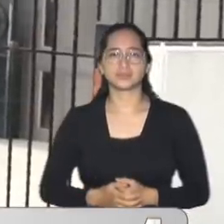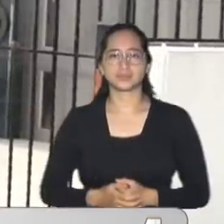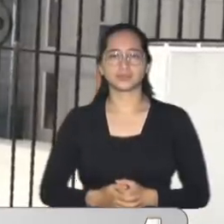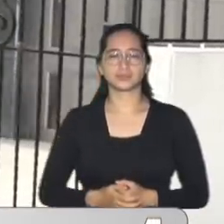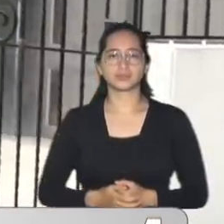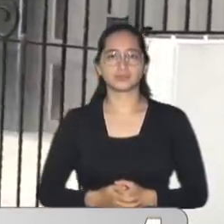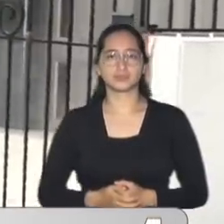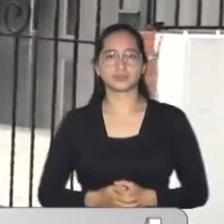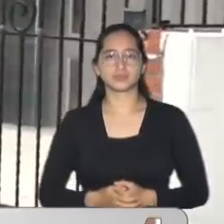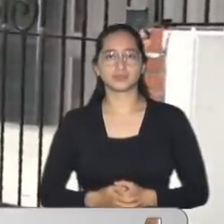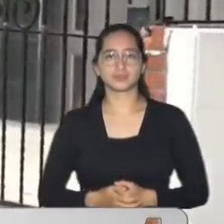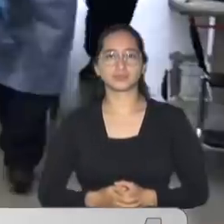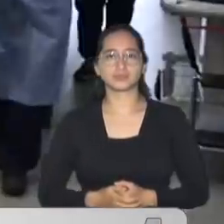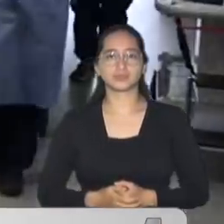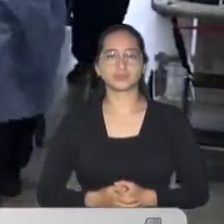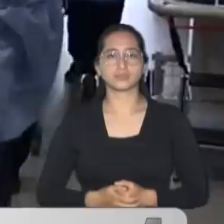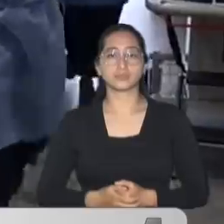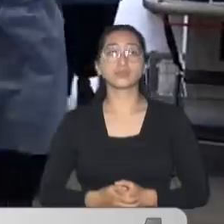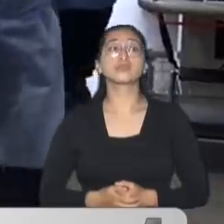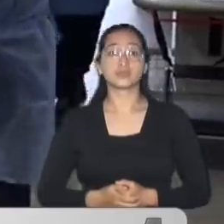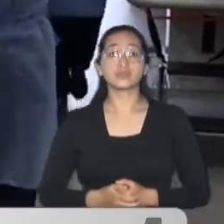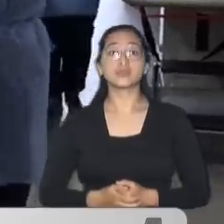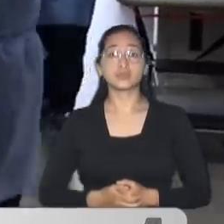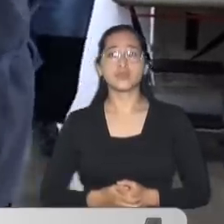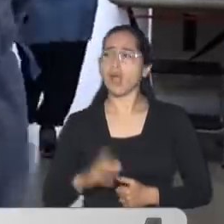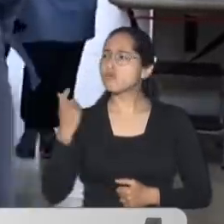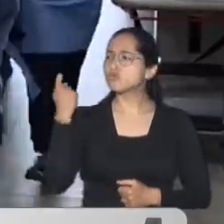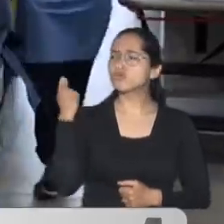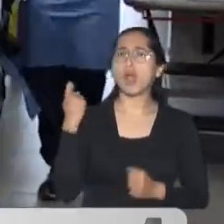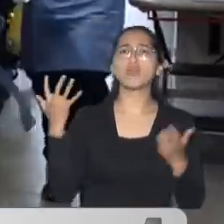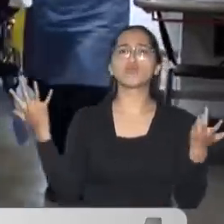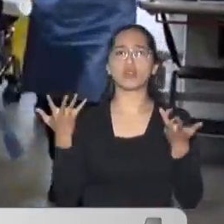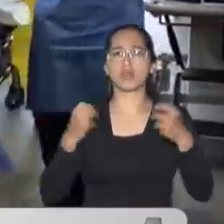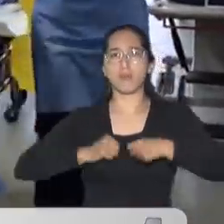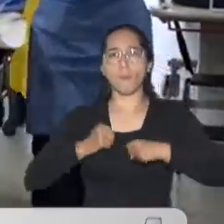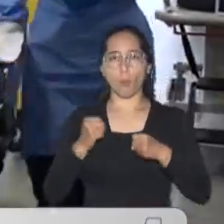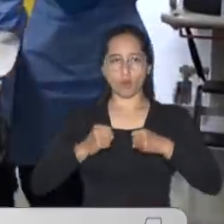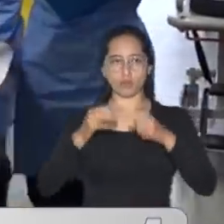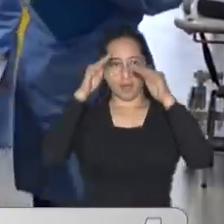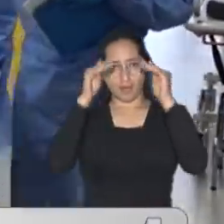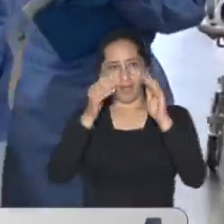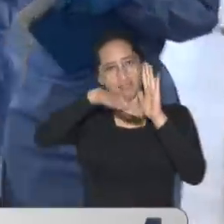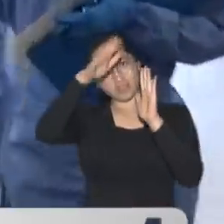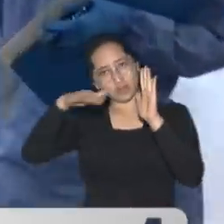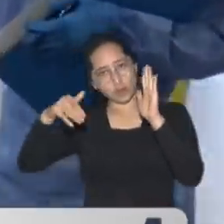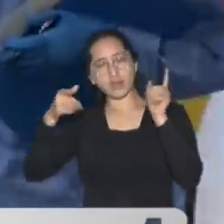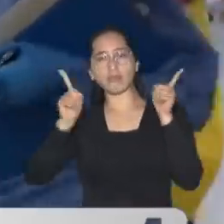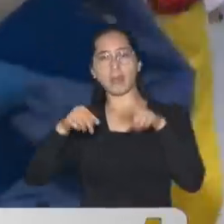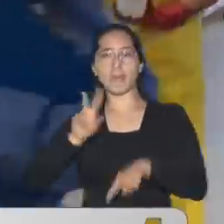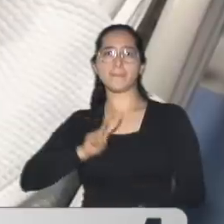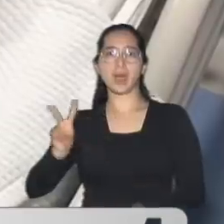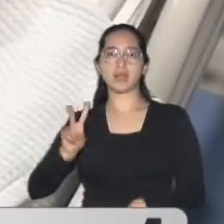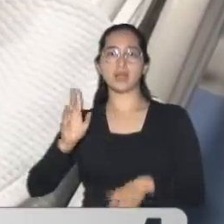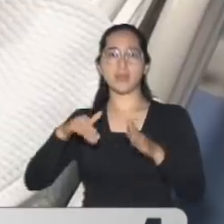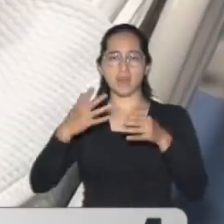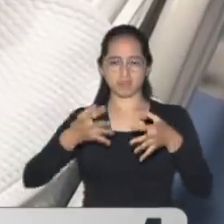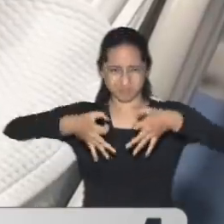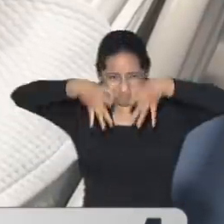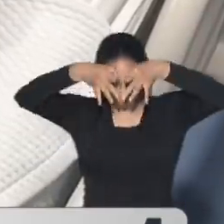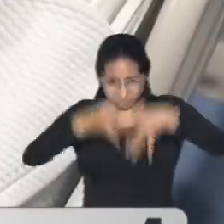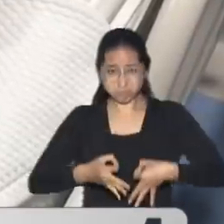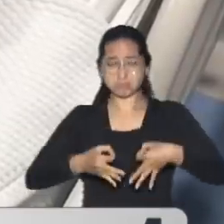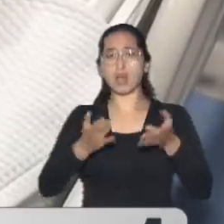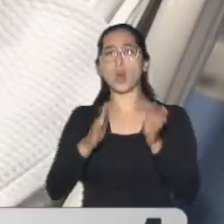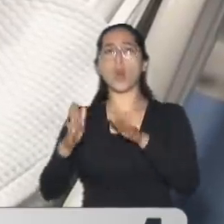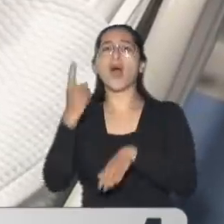1.831.980 contagiados. Los contagios más recientes se presentaron en Bogotá, Antioquia y en el Valle. Las muertes confirmadas el día de